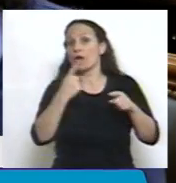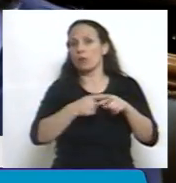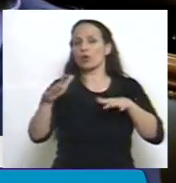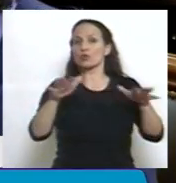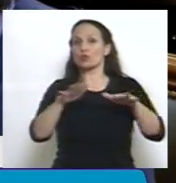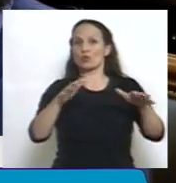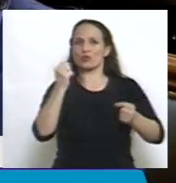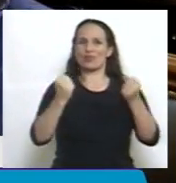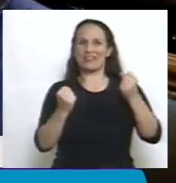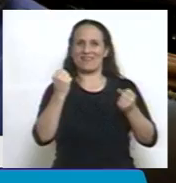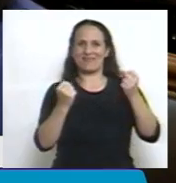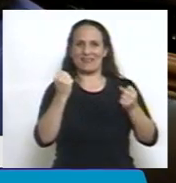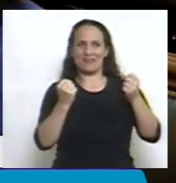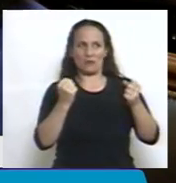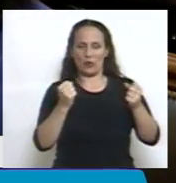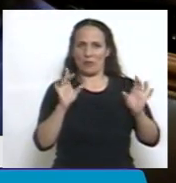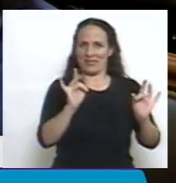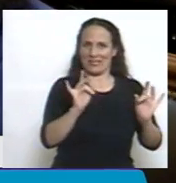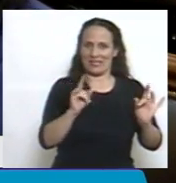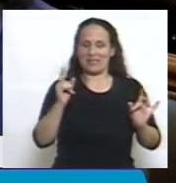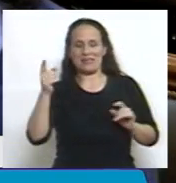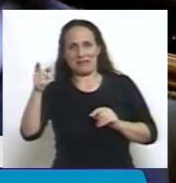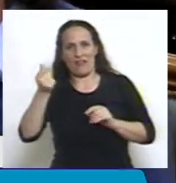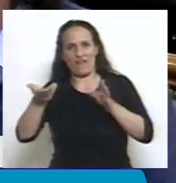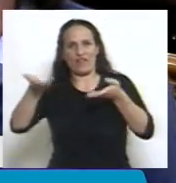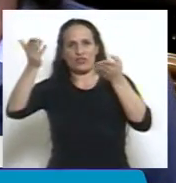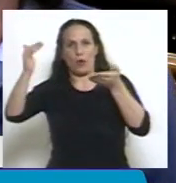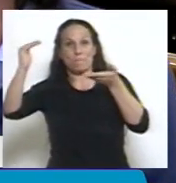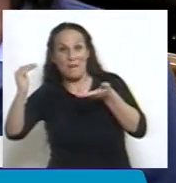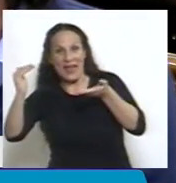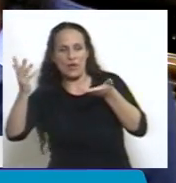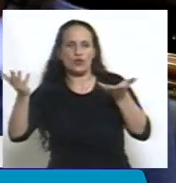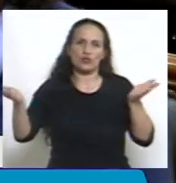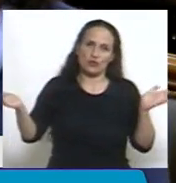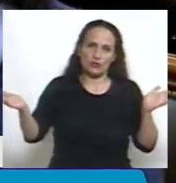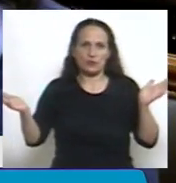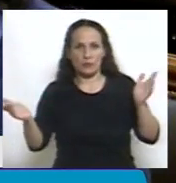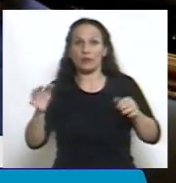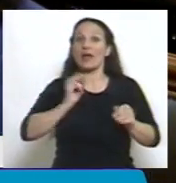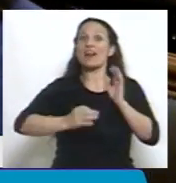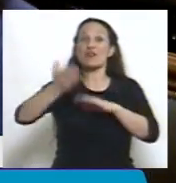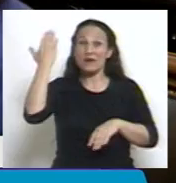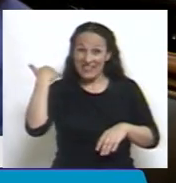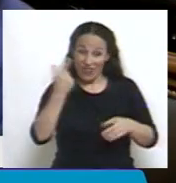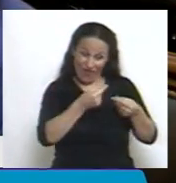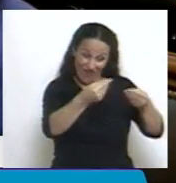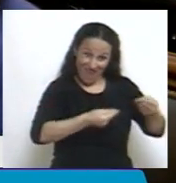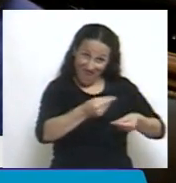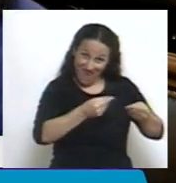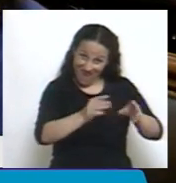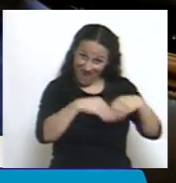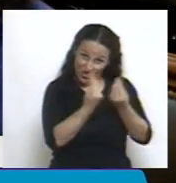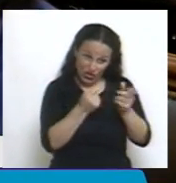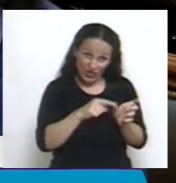una moderación de la inflación. Si no, por ejemplo, el año pasado la ejecución fue 38% por encima de lo